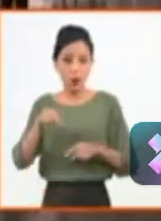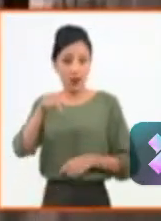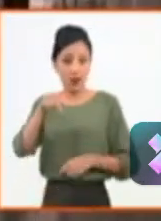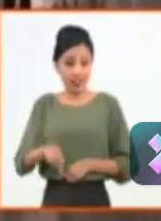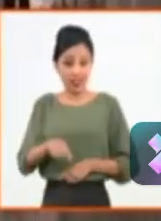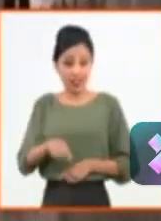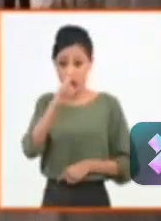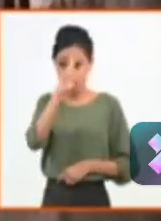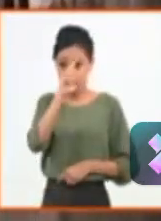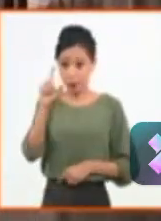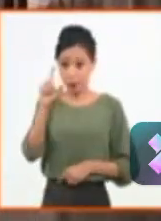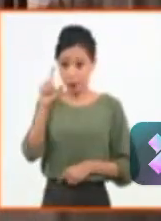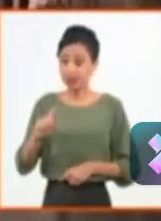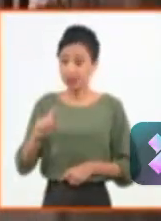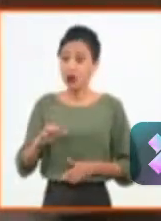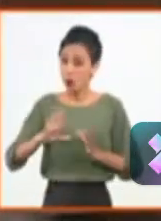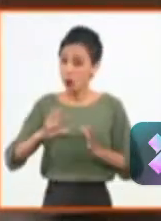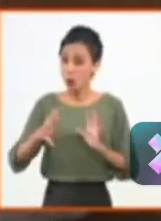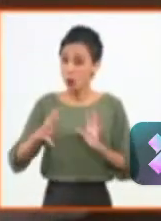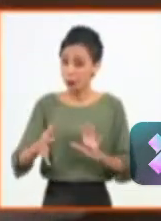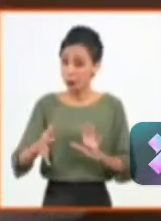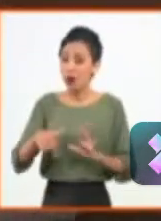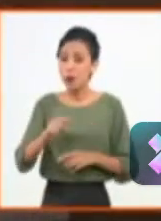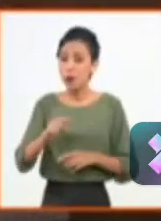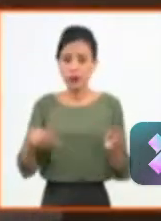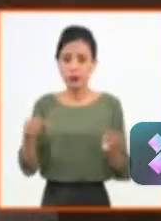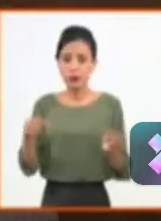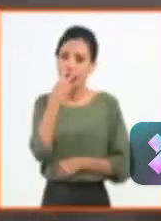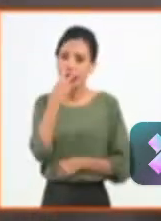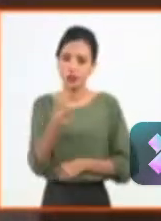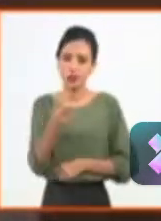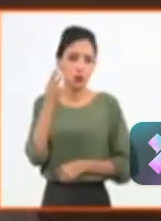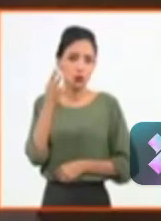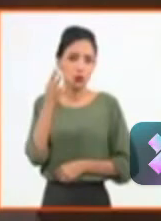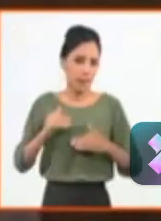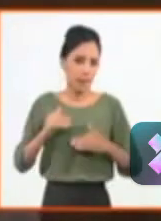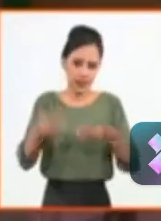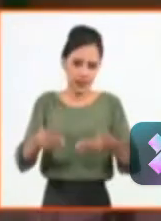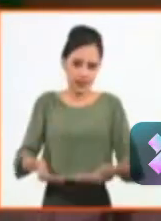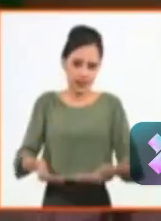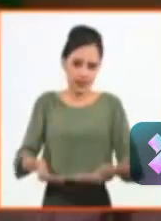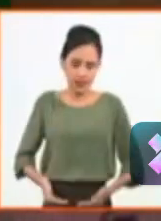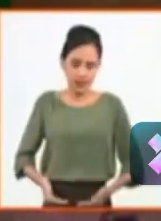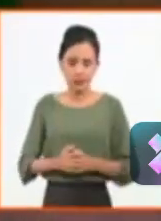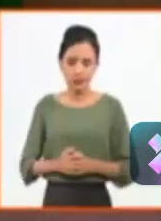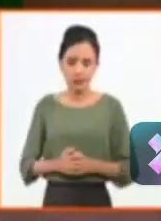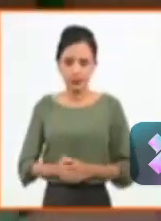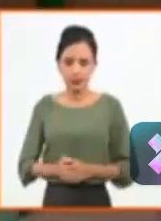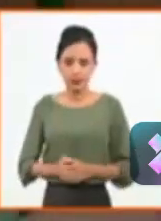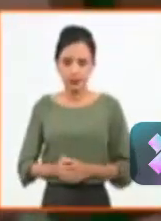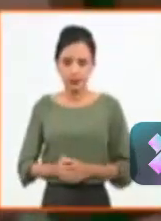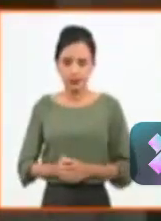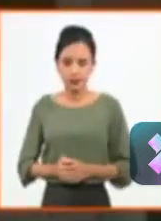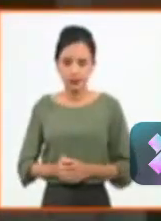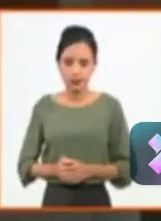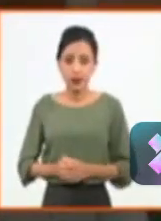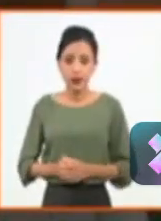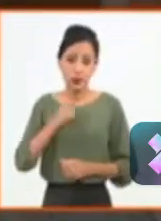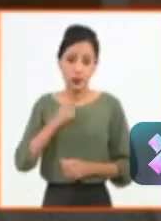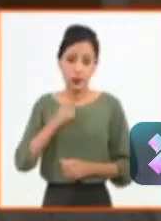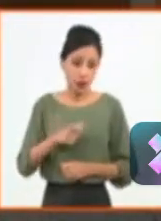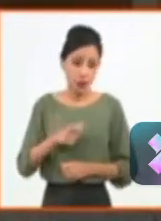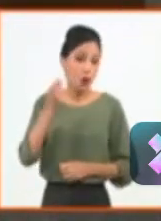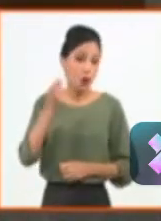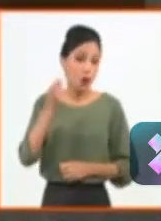de alta complejidad en la provincia para la atención obstétrica, o sea, todas las pacientes con comorbilidades obstétricas, las adolescentes, todas